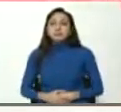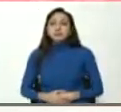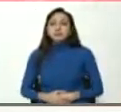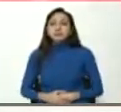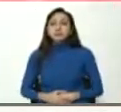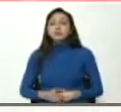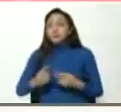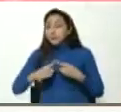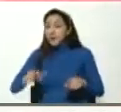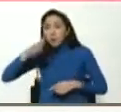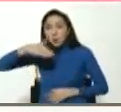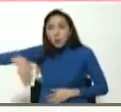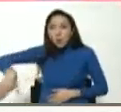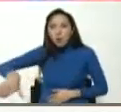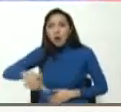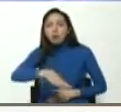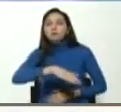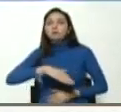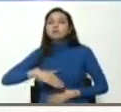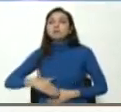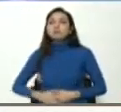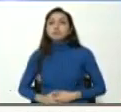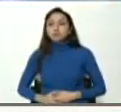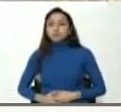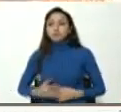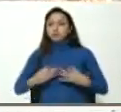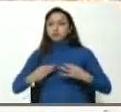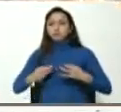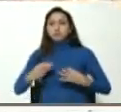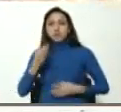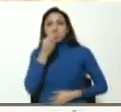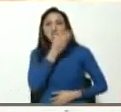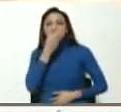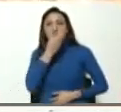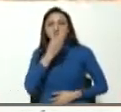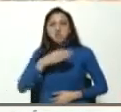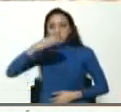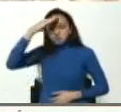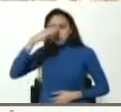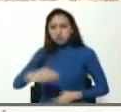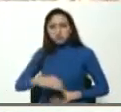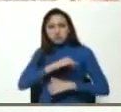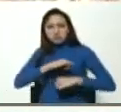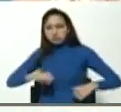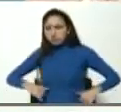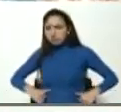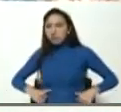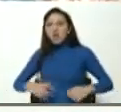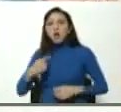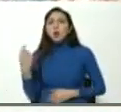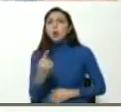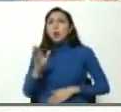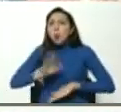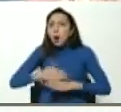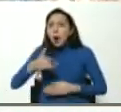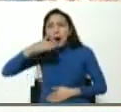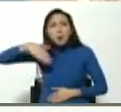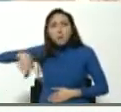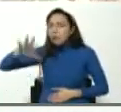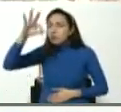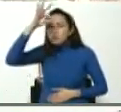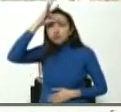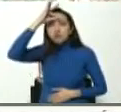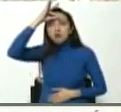pero el pueblo vestido de verde de oliva los militares se quedaron solo porque el pueblo no sabía